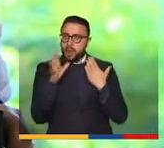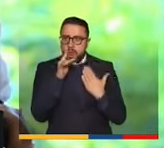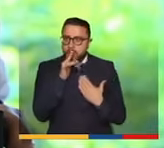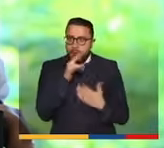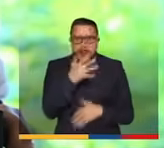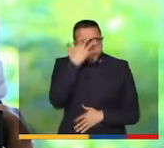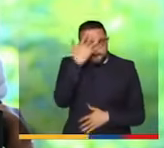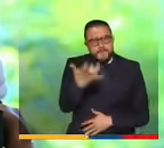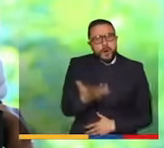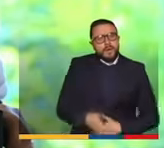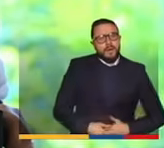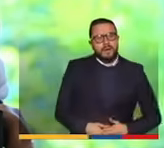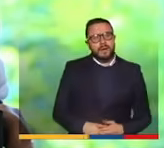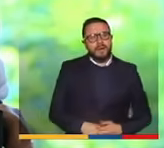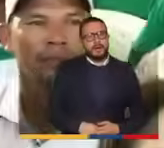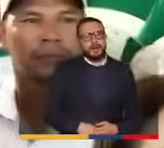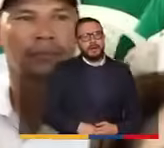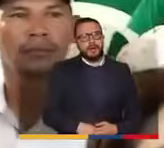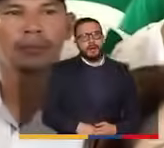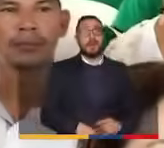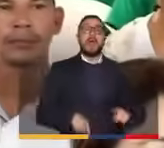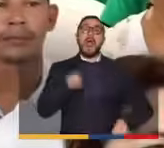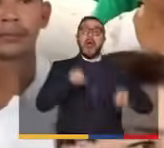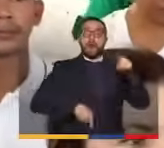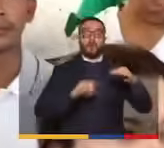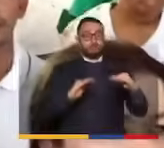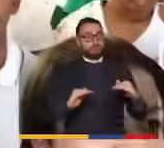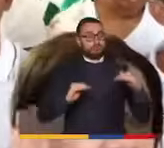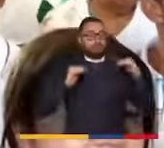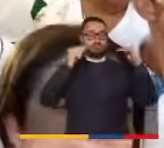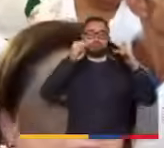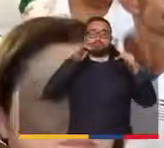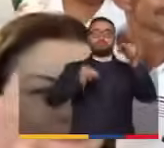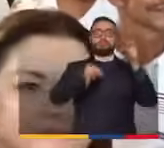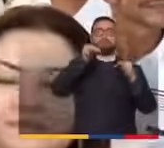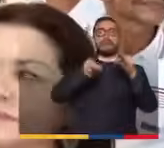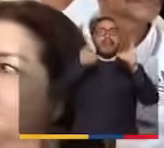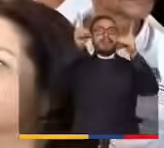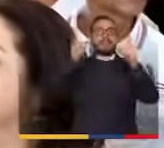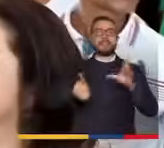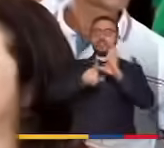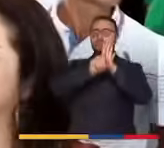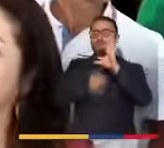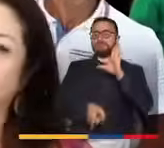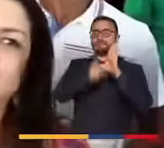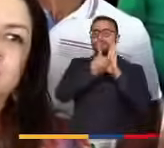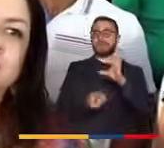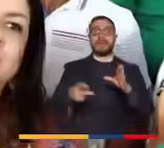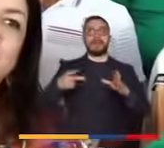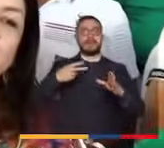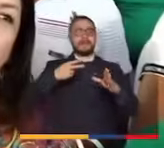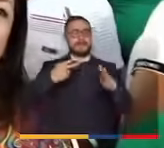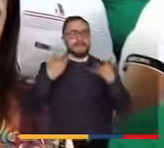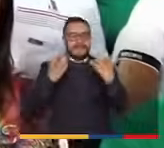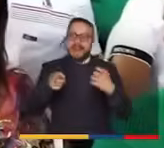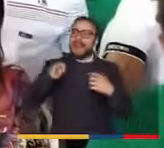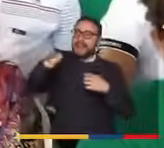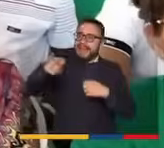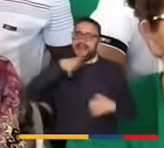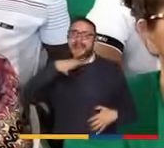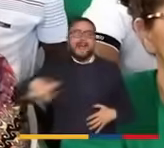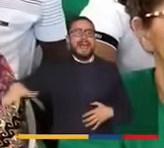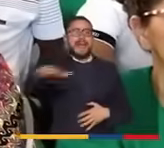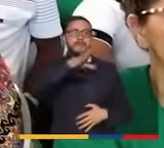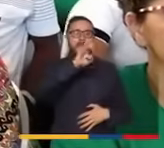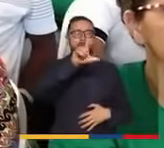¿Por qué magistrados han intentado una y otra vez impedir que la hacienda